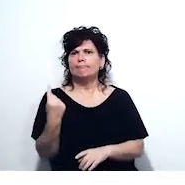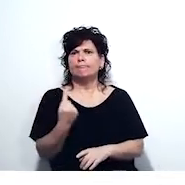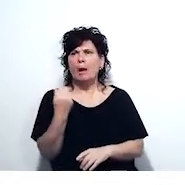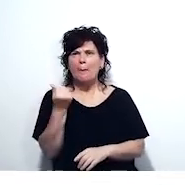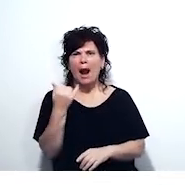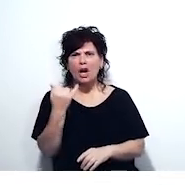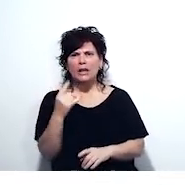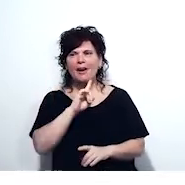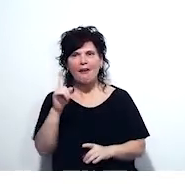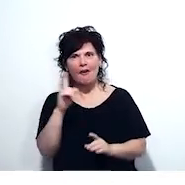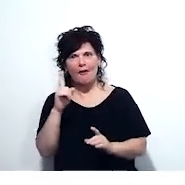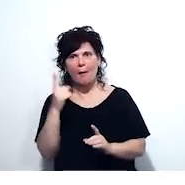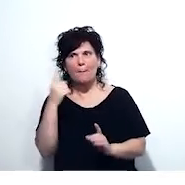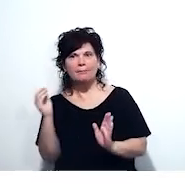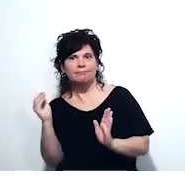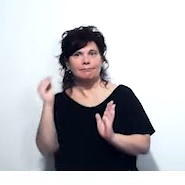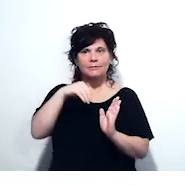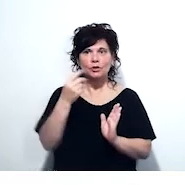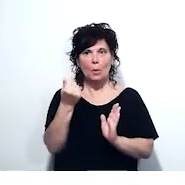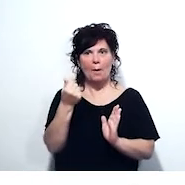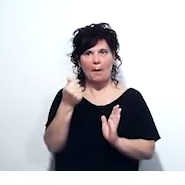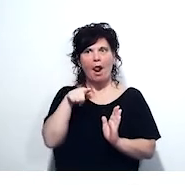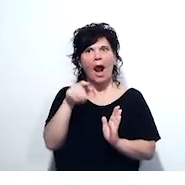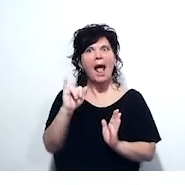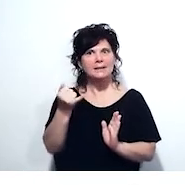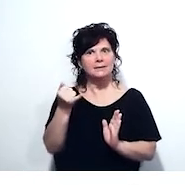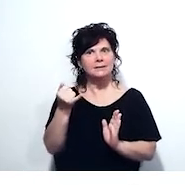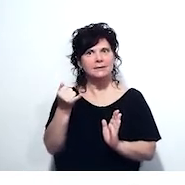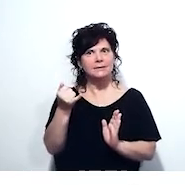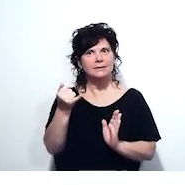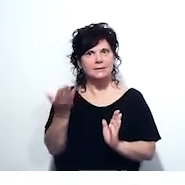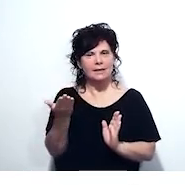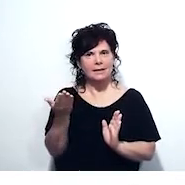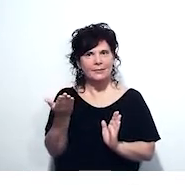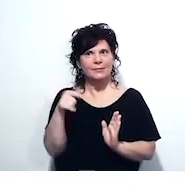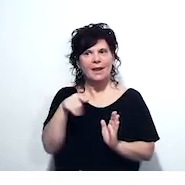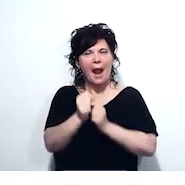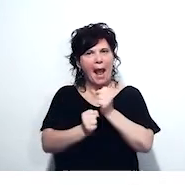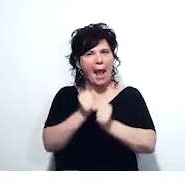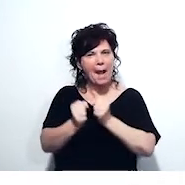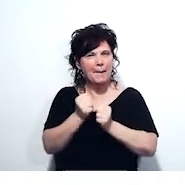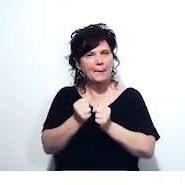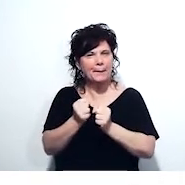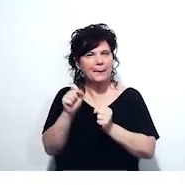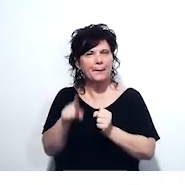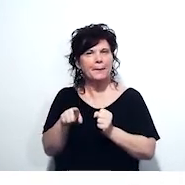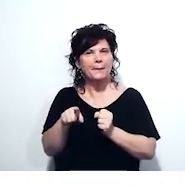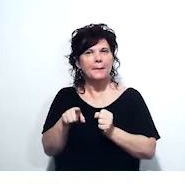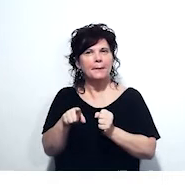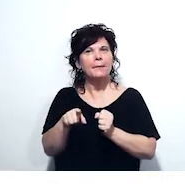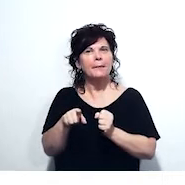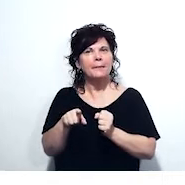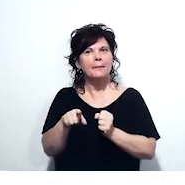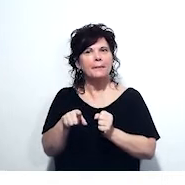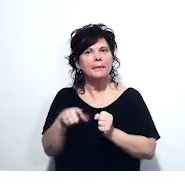están así agregados y procesados con todos estos otros elementos de esta cadena de valor, es cuando estas empresas realmente